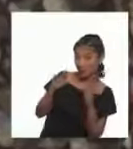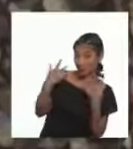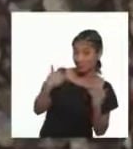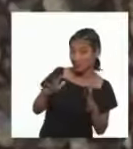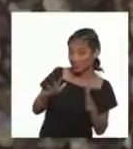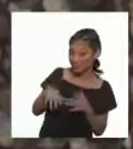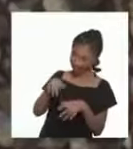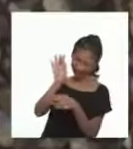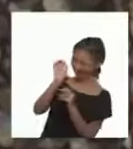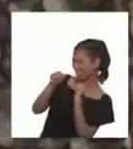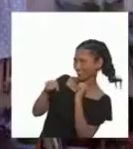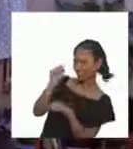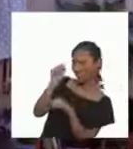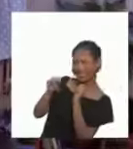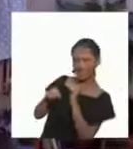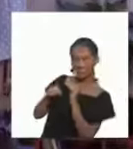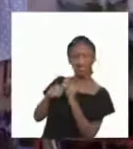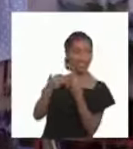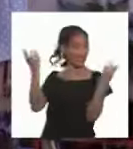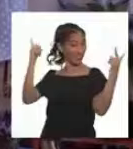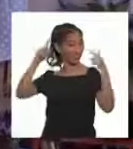lista? ¡Claro!